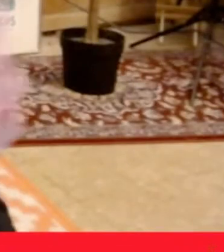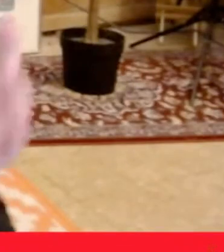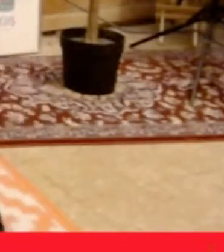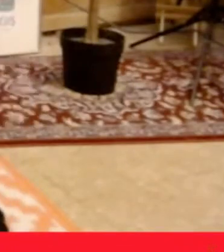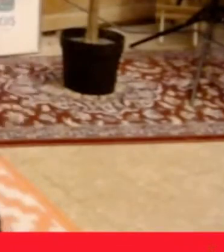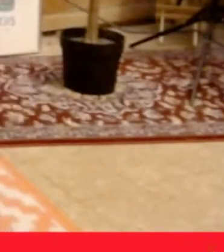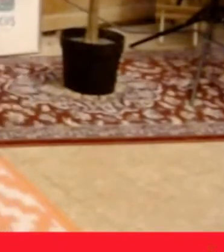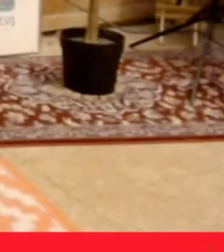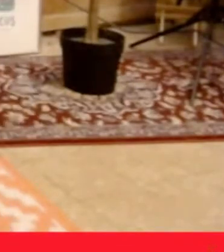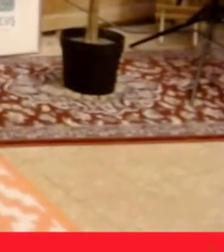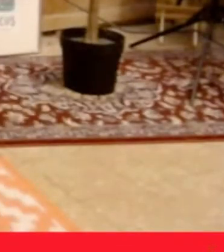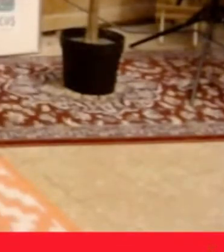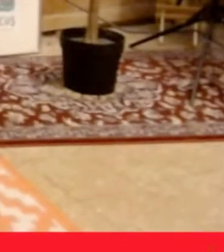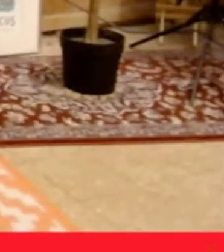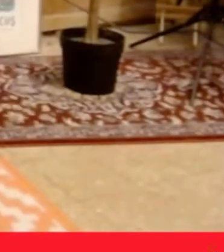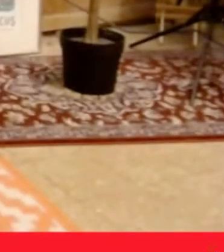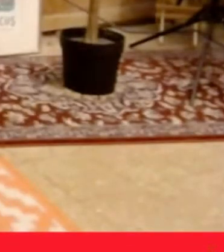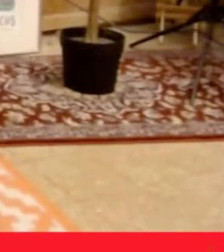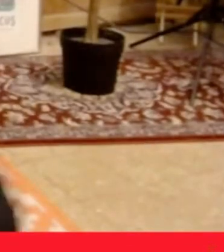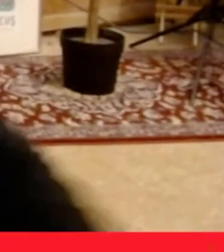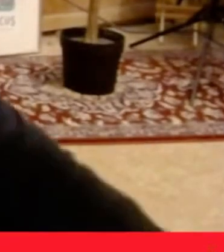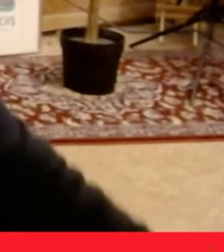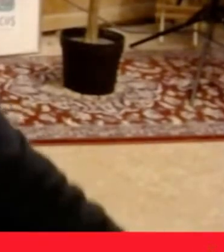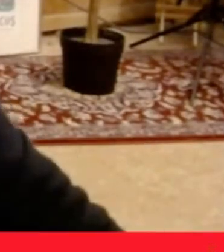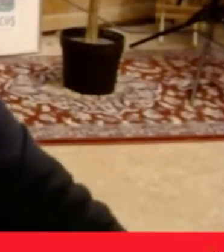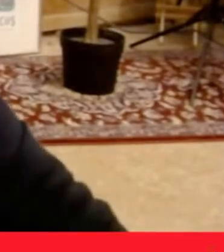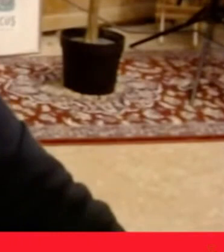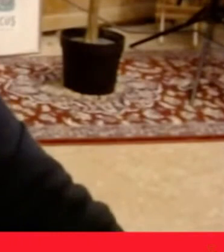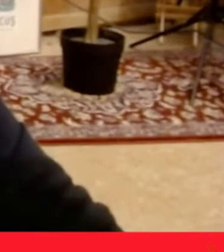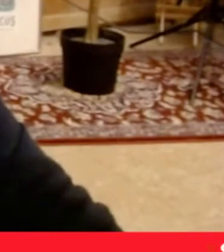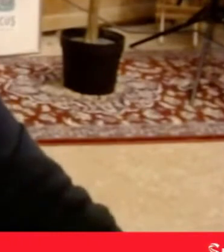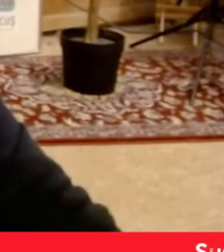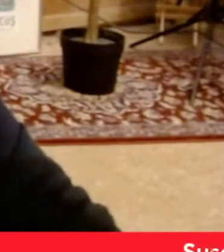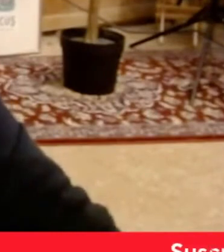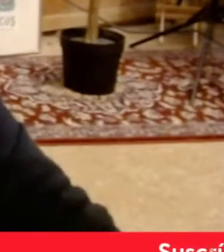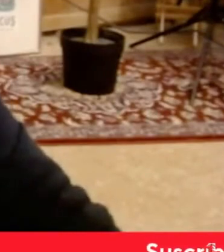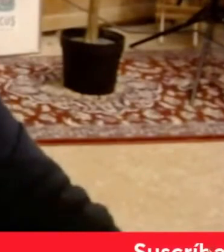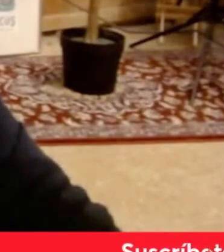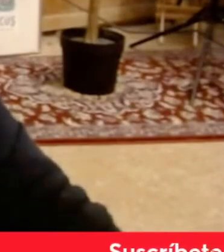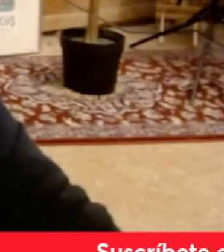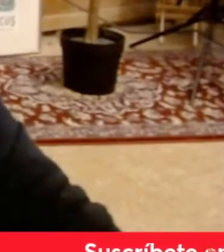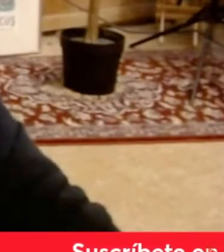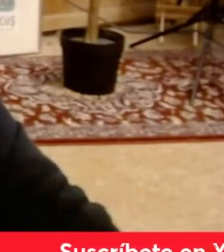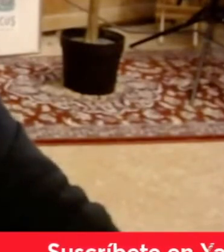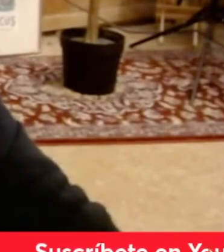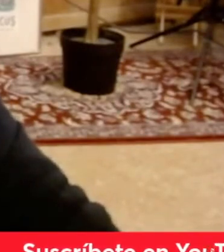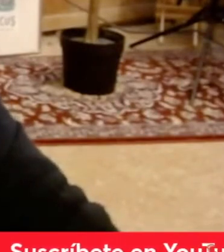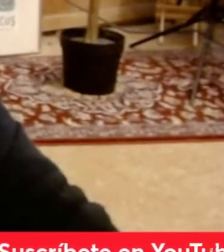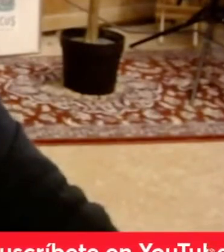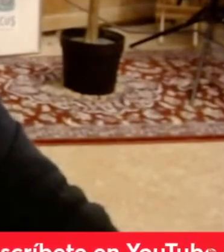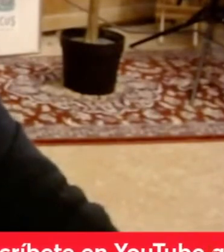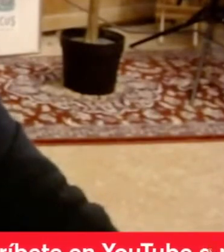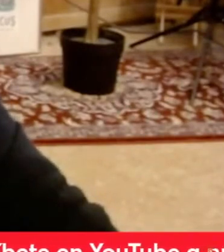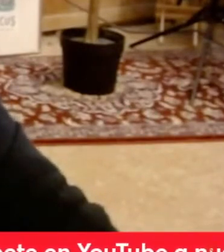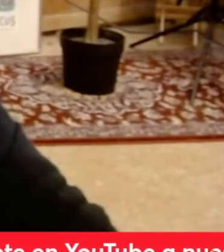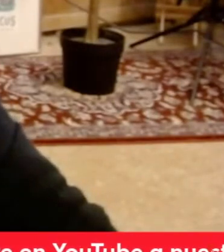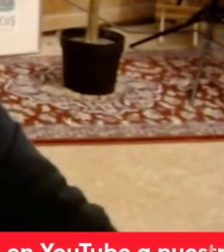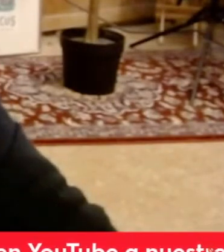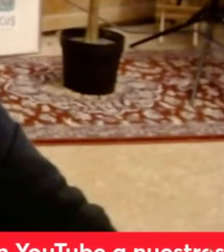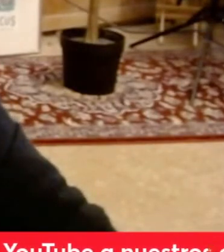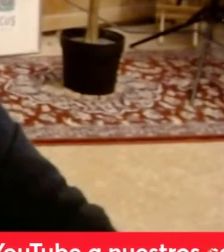gratuita para todos, en todos los niveles, porque son un derecho ambas. Imagínese que todas las universidades fueran